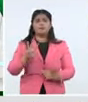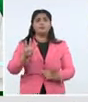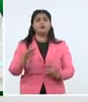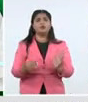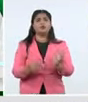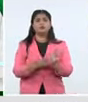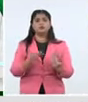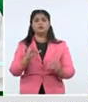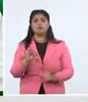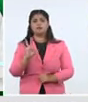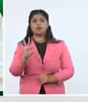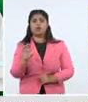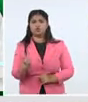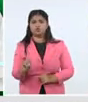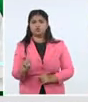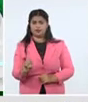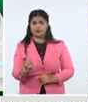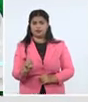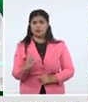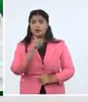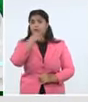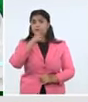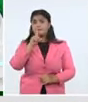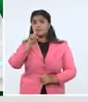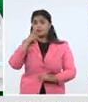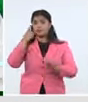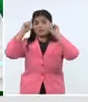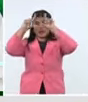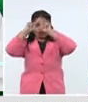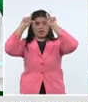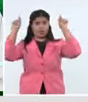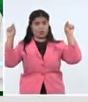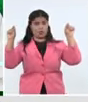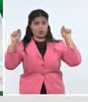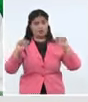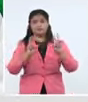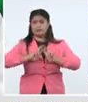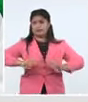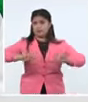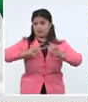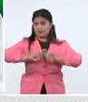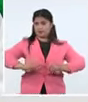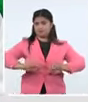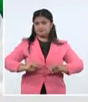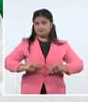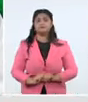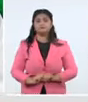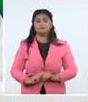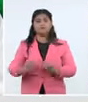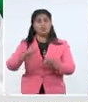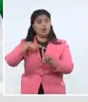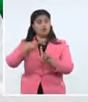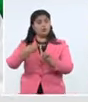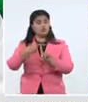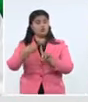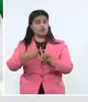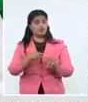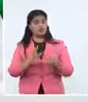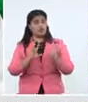24.780 muestras para el diagnóstico de COVID-19, lo cual permitió